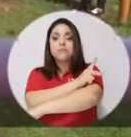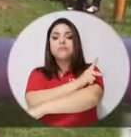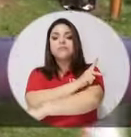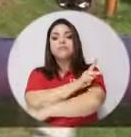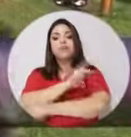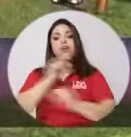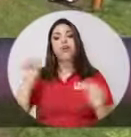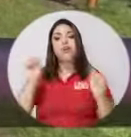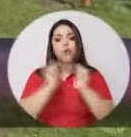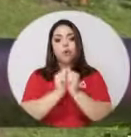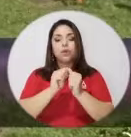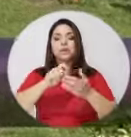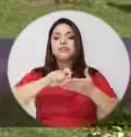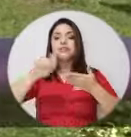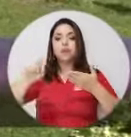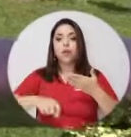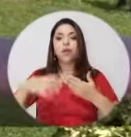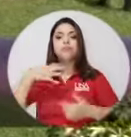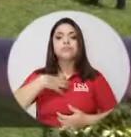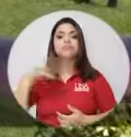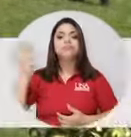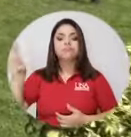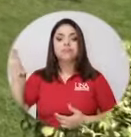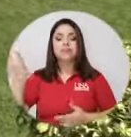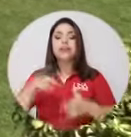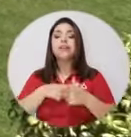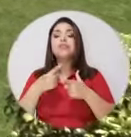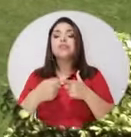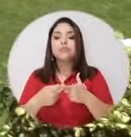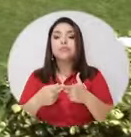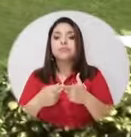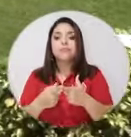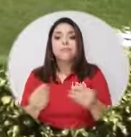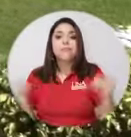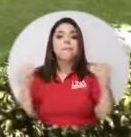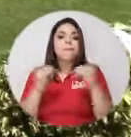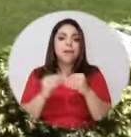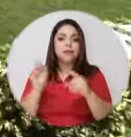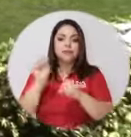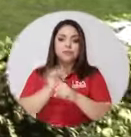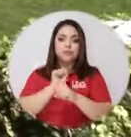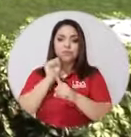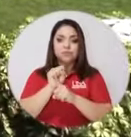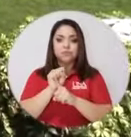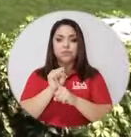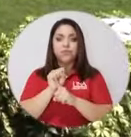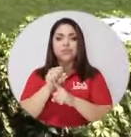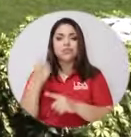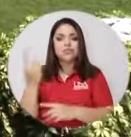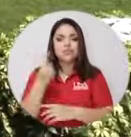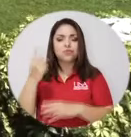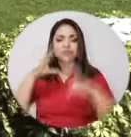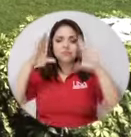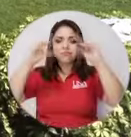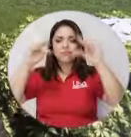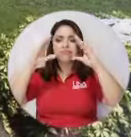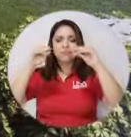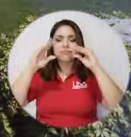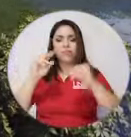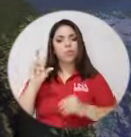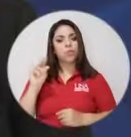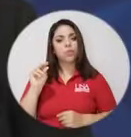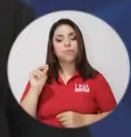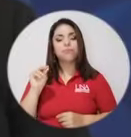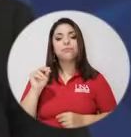mayor distancia en kilómetros con respecto a sus centros educativos. Entonces, sin duda alguna, estamos ante una situación que, más